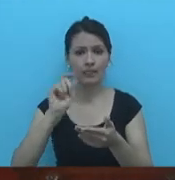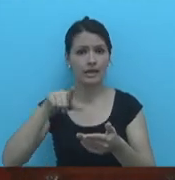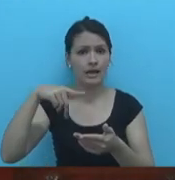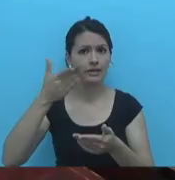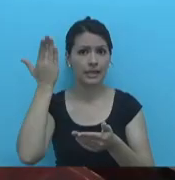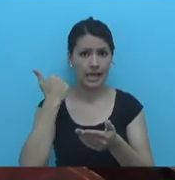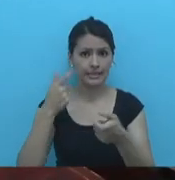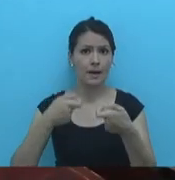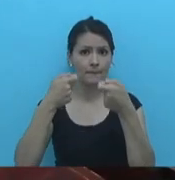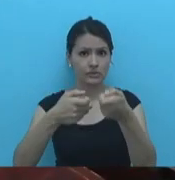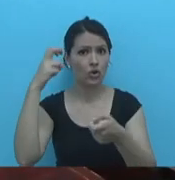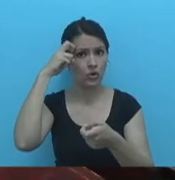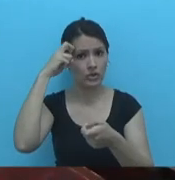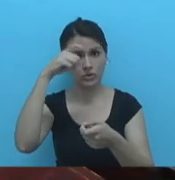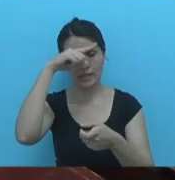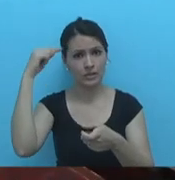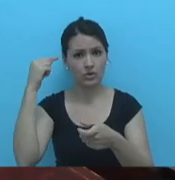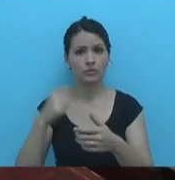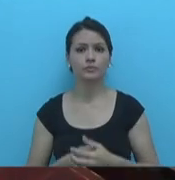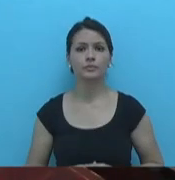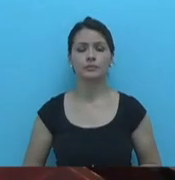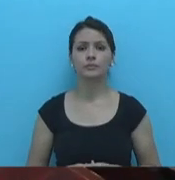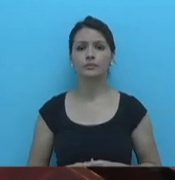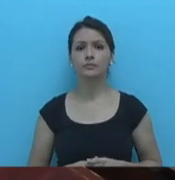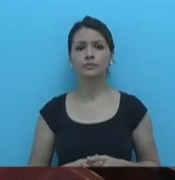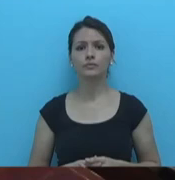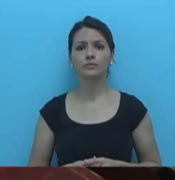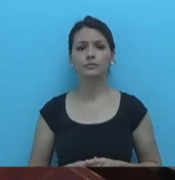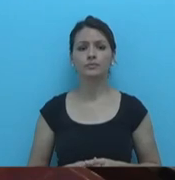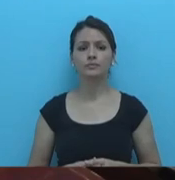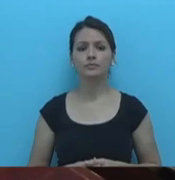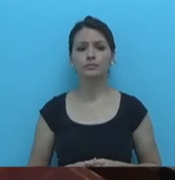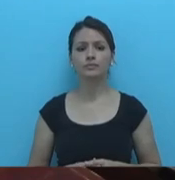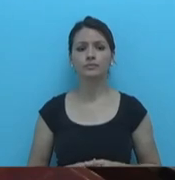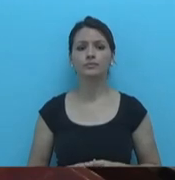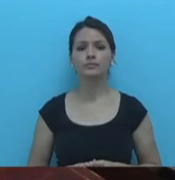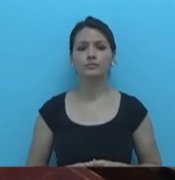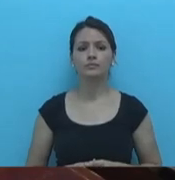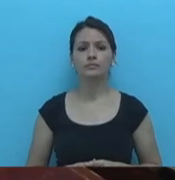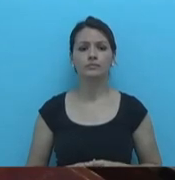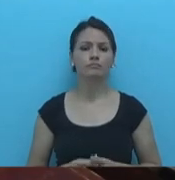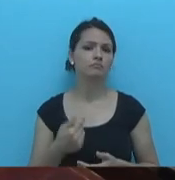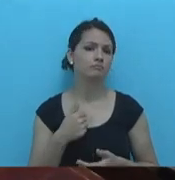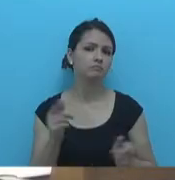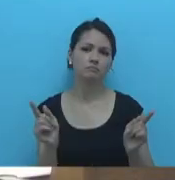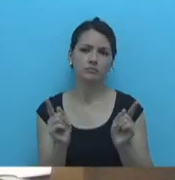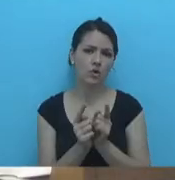el tratamiento sobre tablas, aprobado. Diputado Martínez, tiene uso de la palabra. Gracias, señor presidente. Bueno, muy